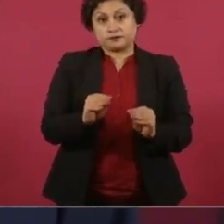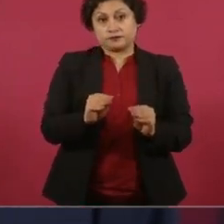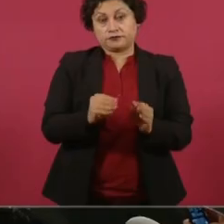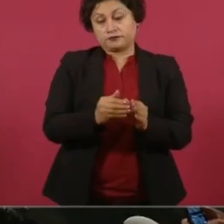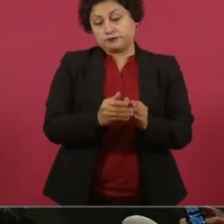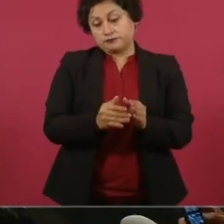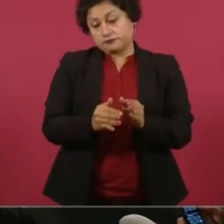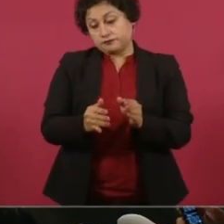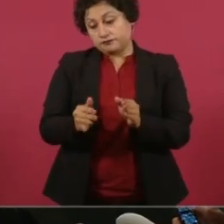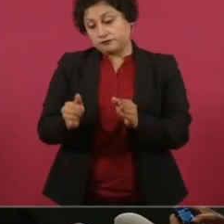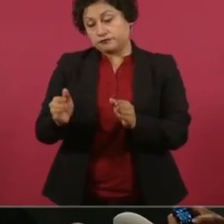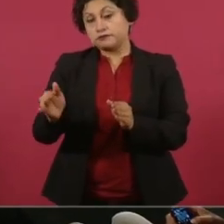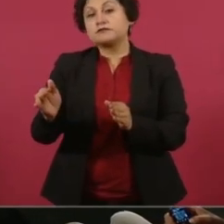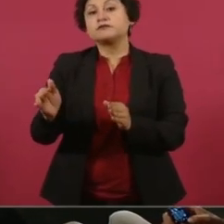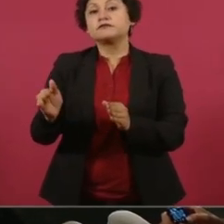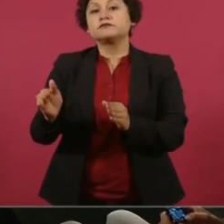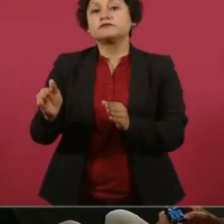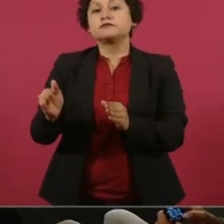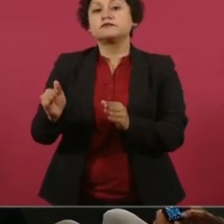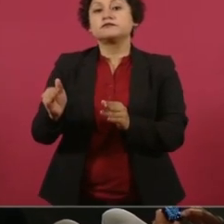hasta que inicie la campaña,